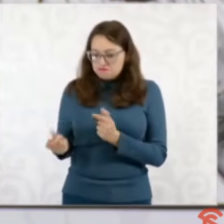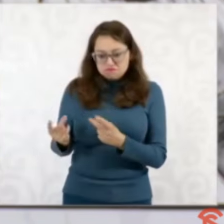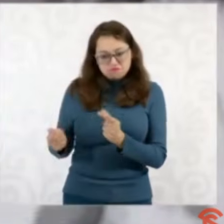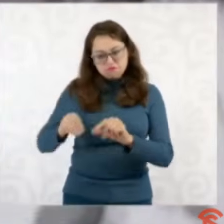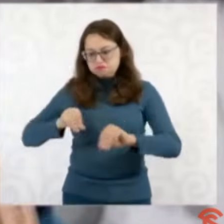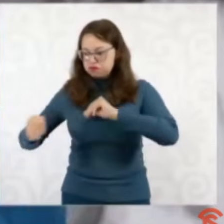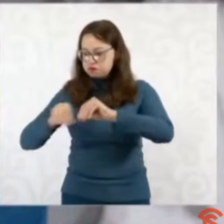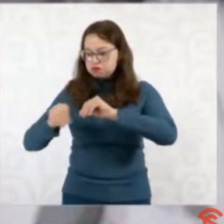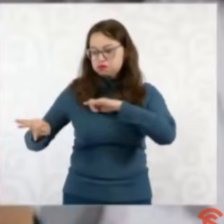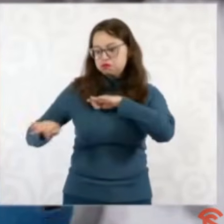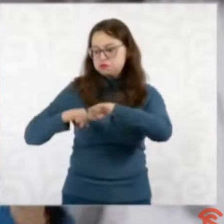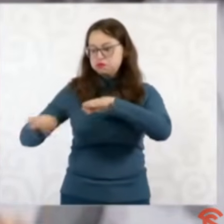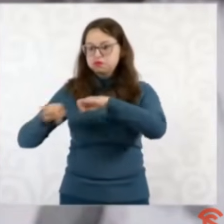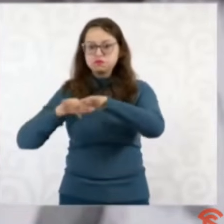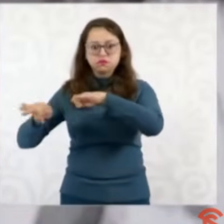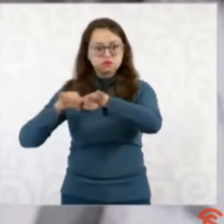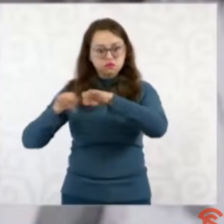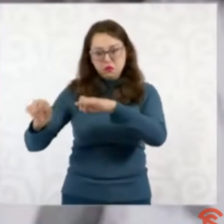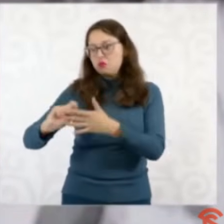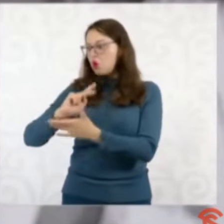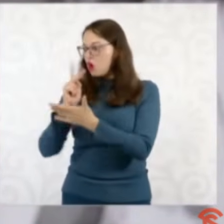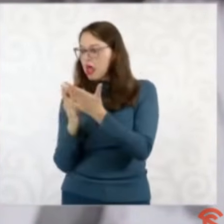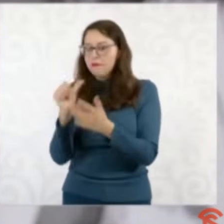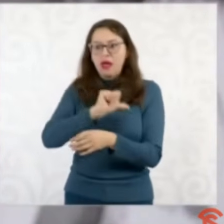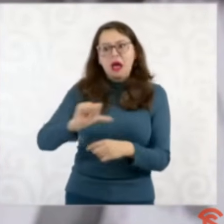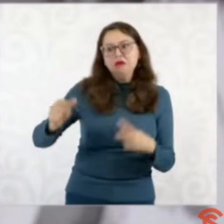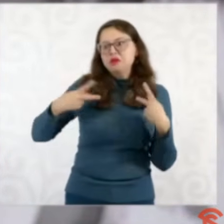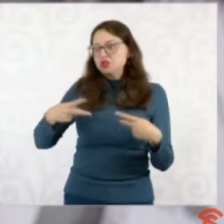2004, por los programas de bienestar,